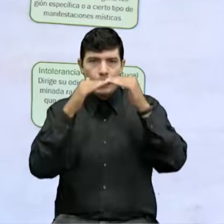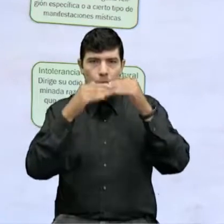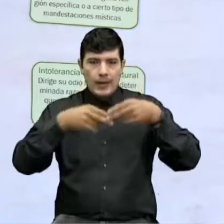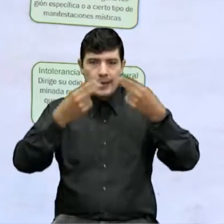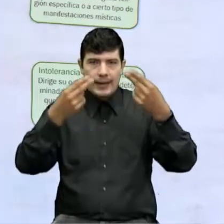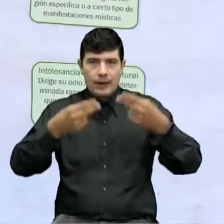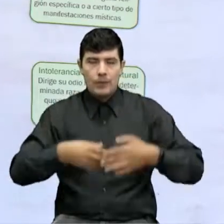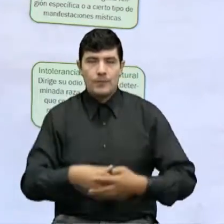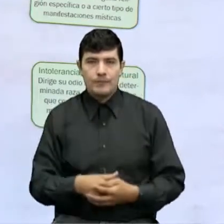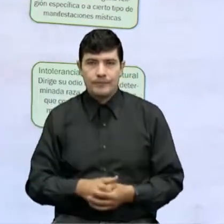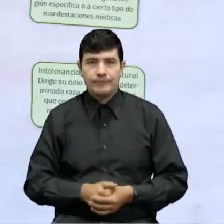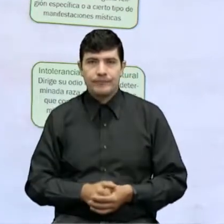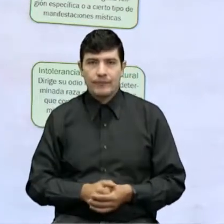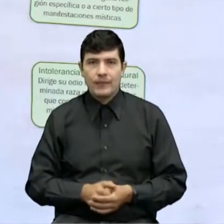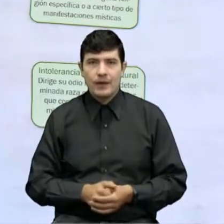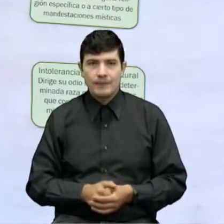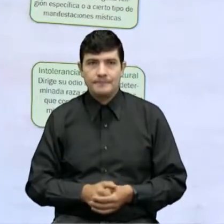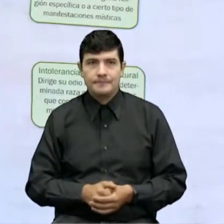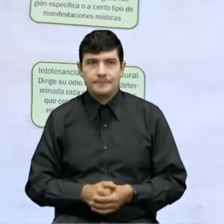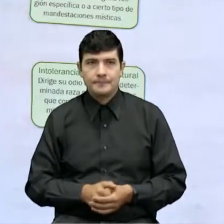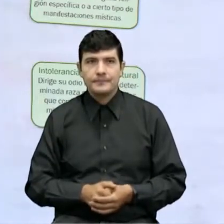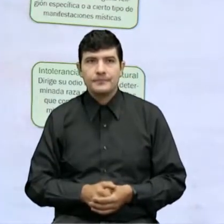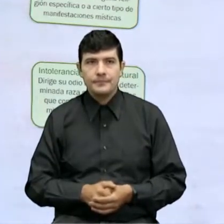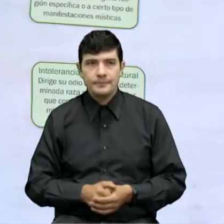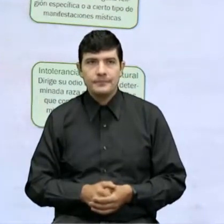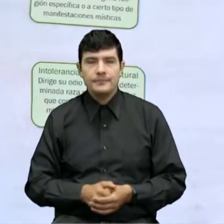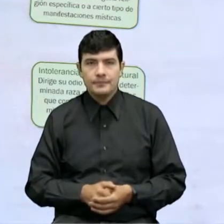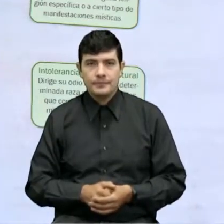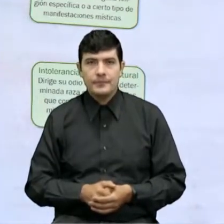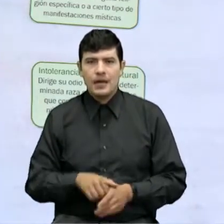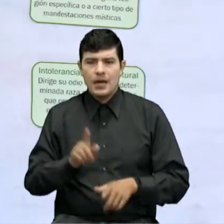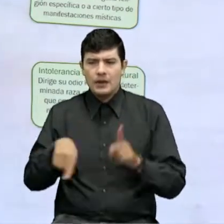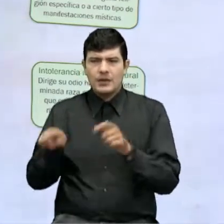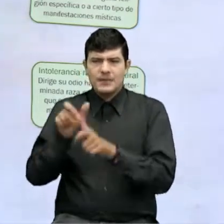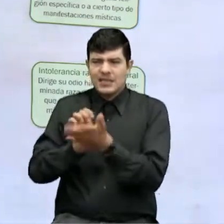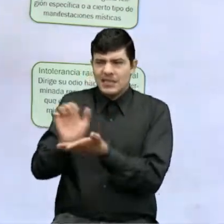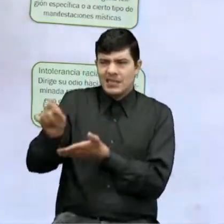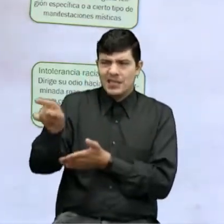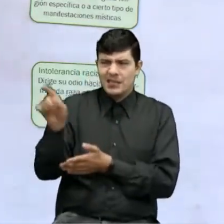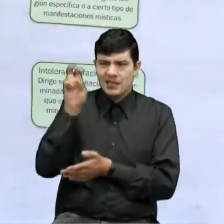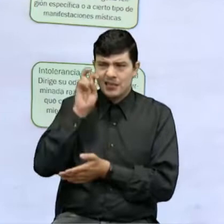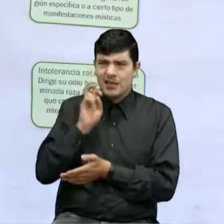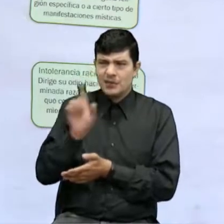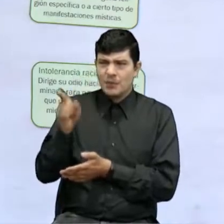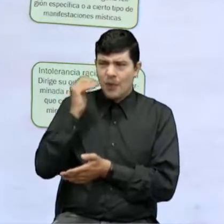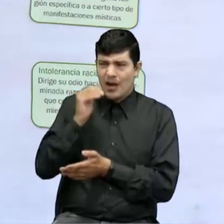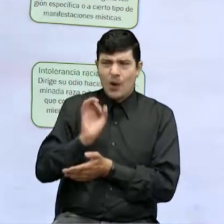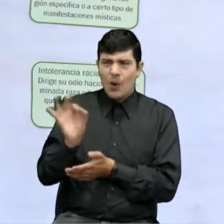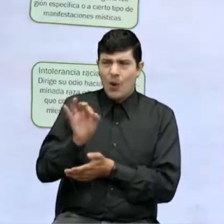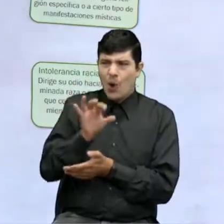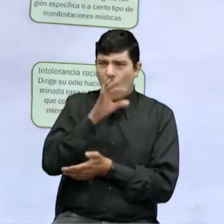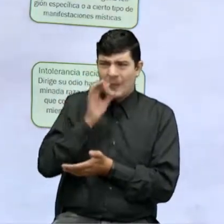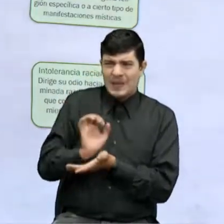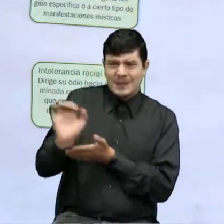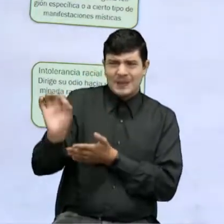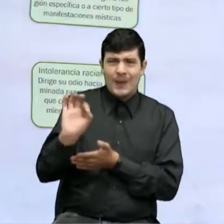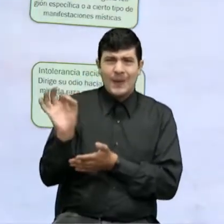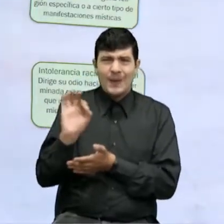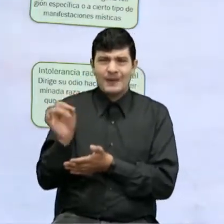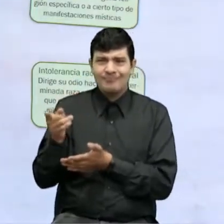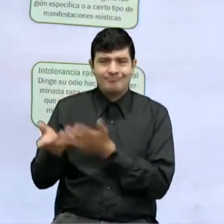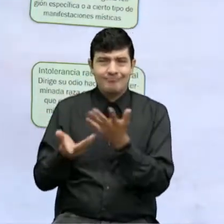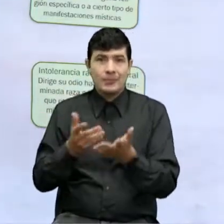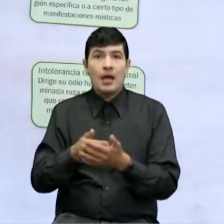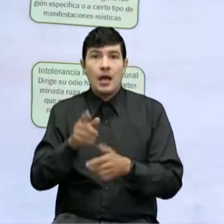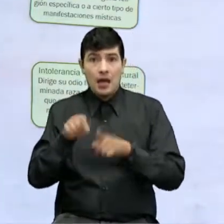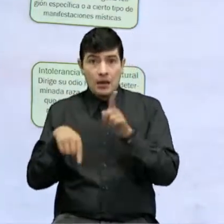contra personas de determinado género, determinado sexo u orientación sexual. Mire, aquí ocurre algo, y es que en algunos países a